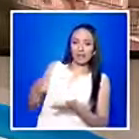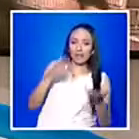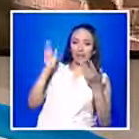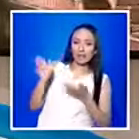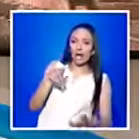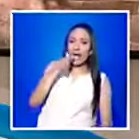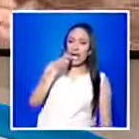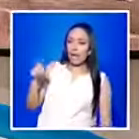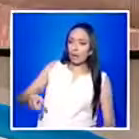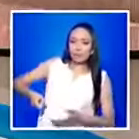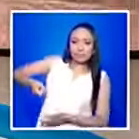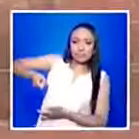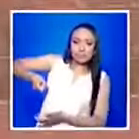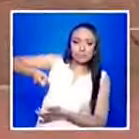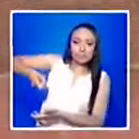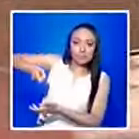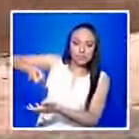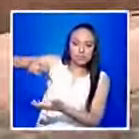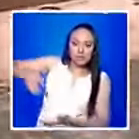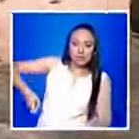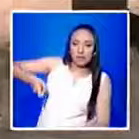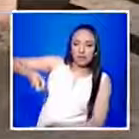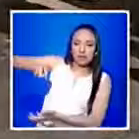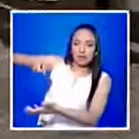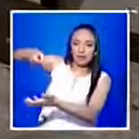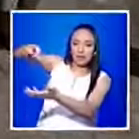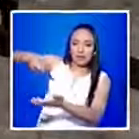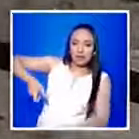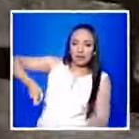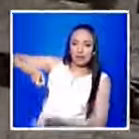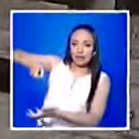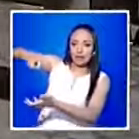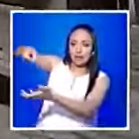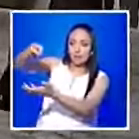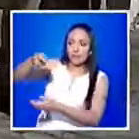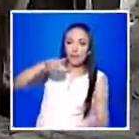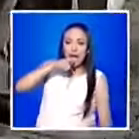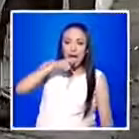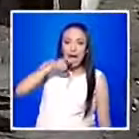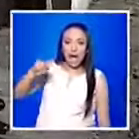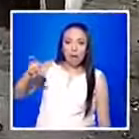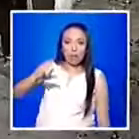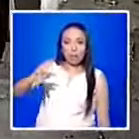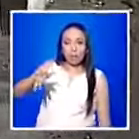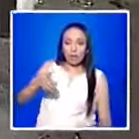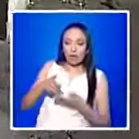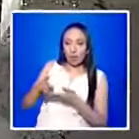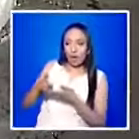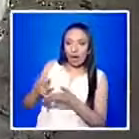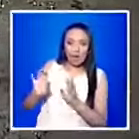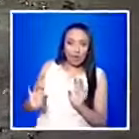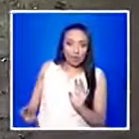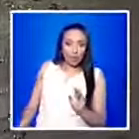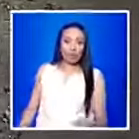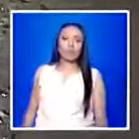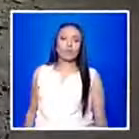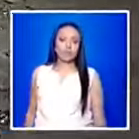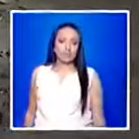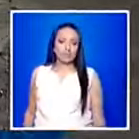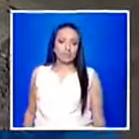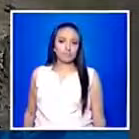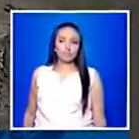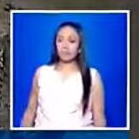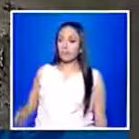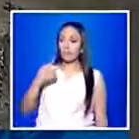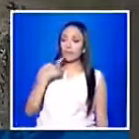se va la vecina con los bidones, ahí se va con el lavacara que estaba utilizando para medio sostener el agua, que nos dicen